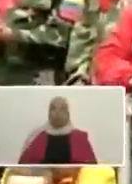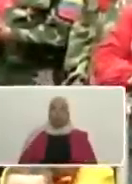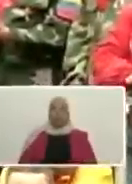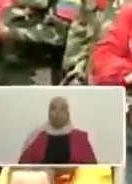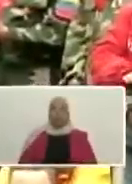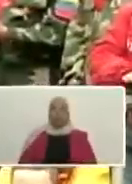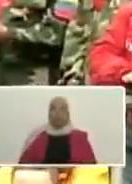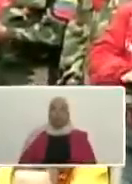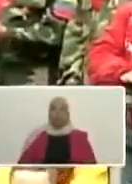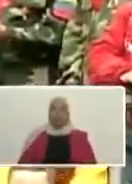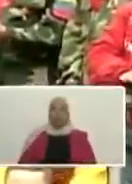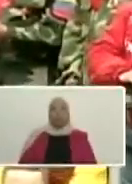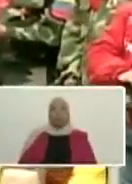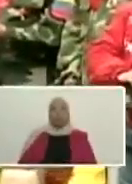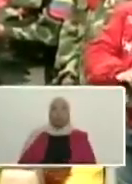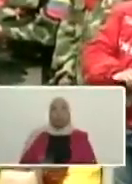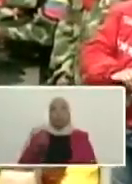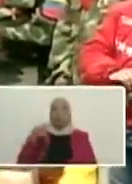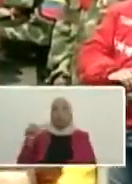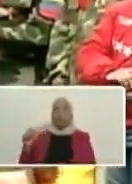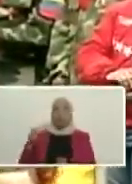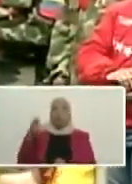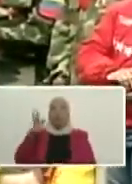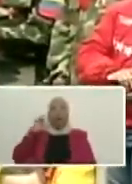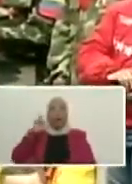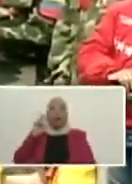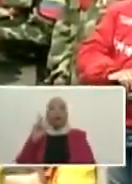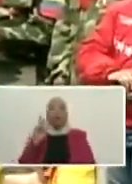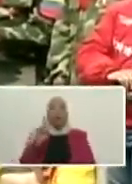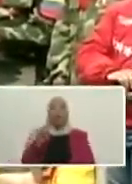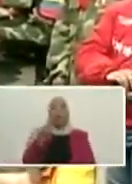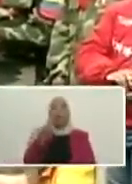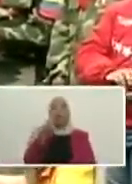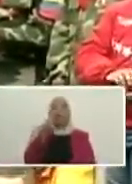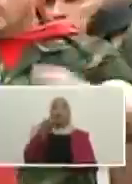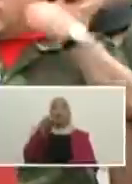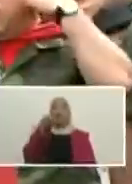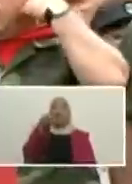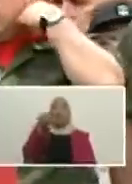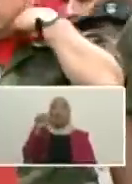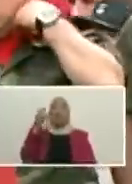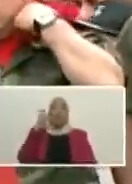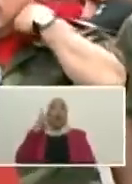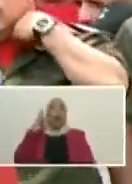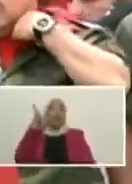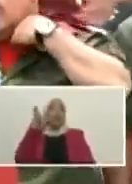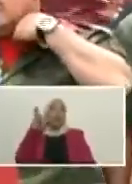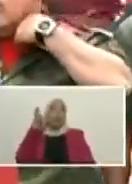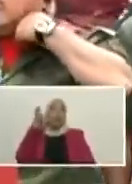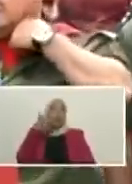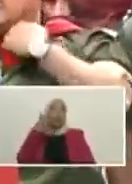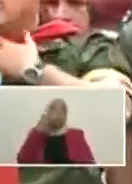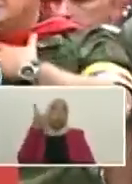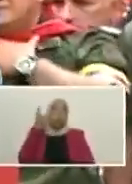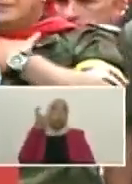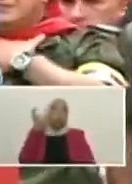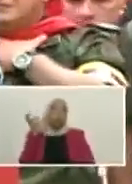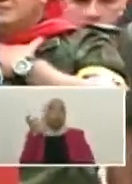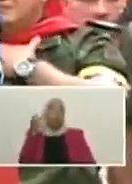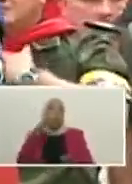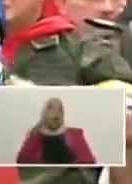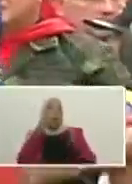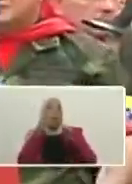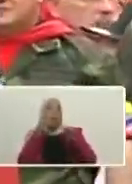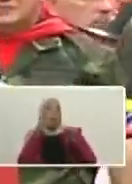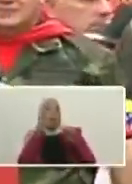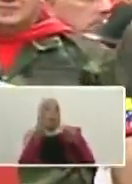Yo aprendí Radio Rumbo. Y cambiaba Radio Rumbo y Radio Continente. Eran las dos radios